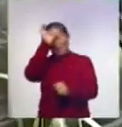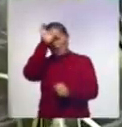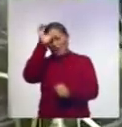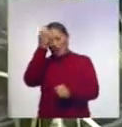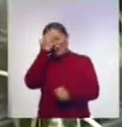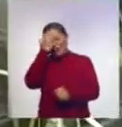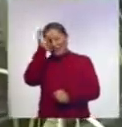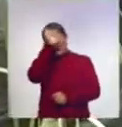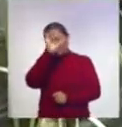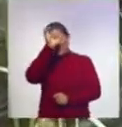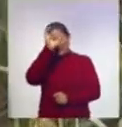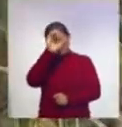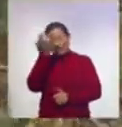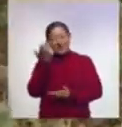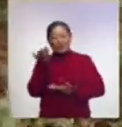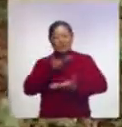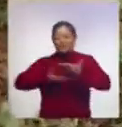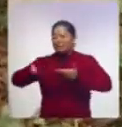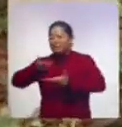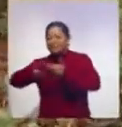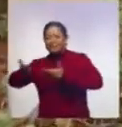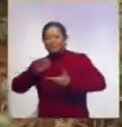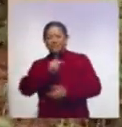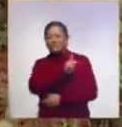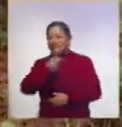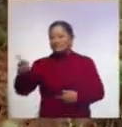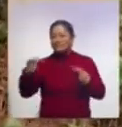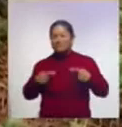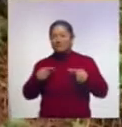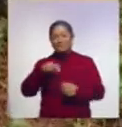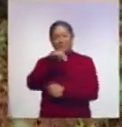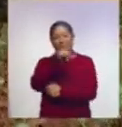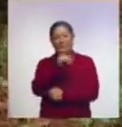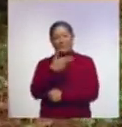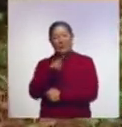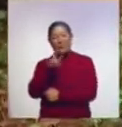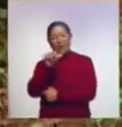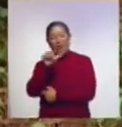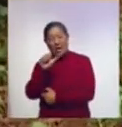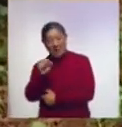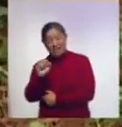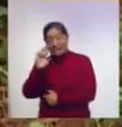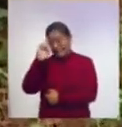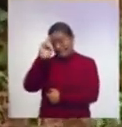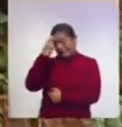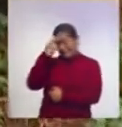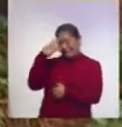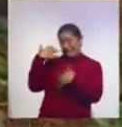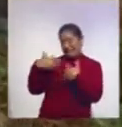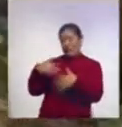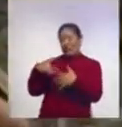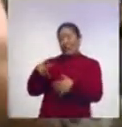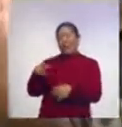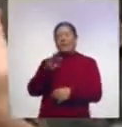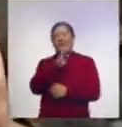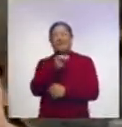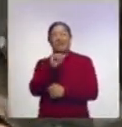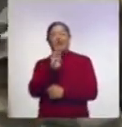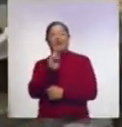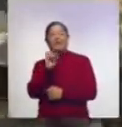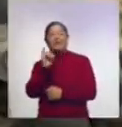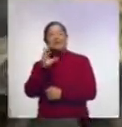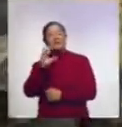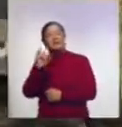la convivencia con los pobladores nahuas, como reconoció Fabricio Colín. Está increíble. La verdad es que no esperaba